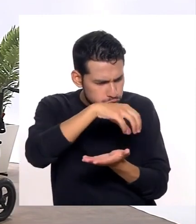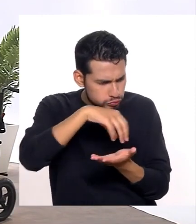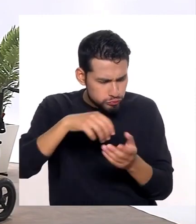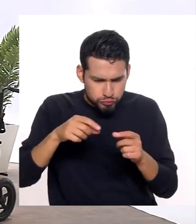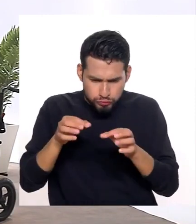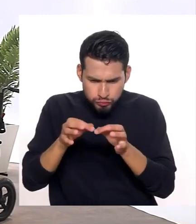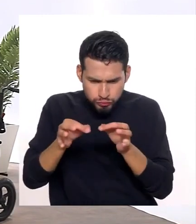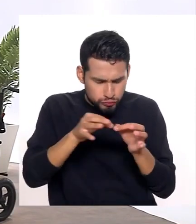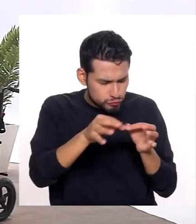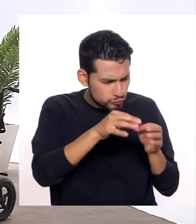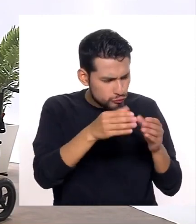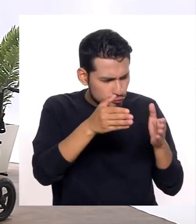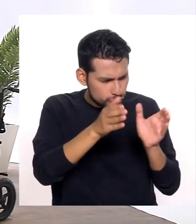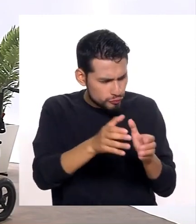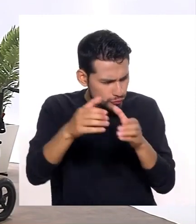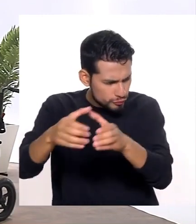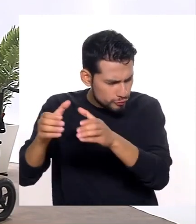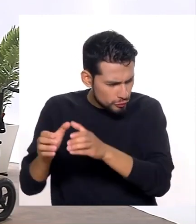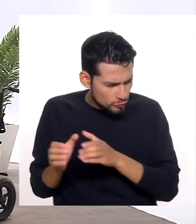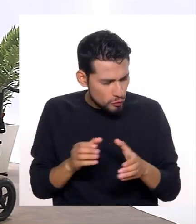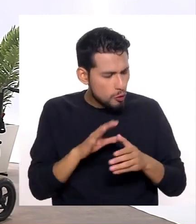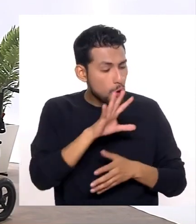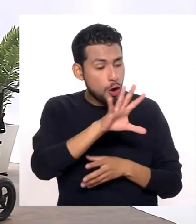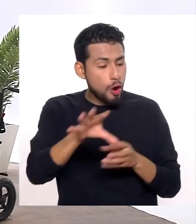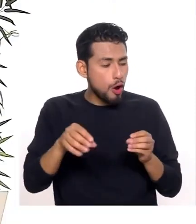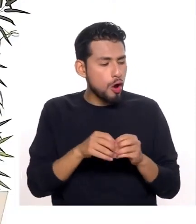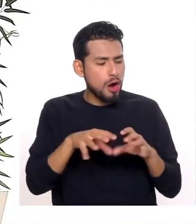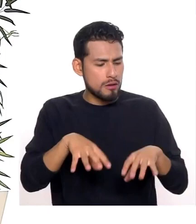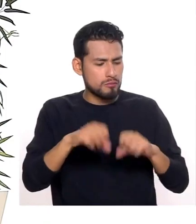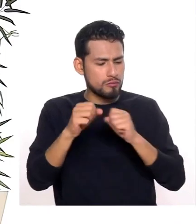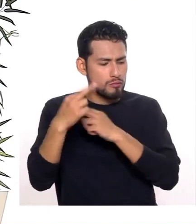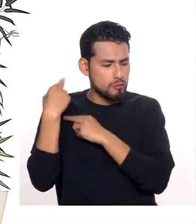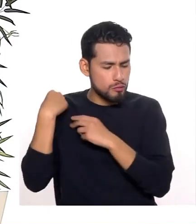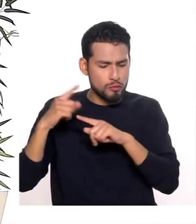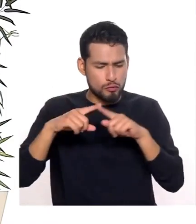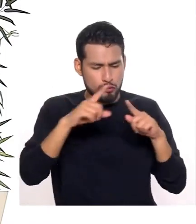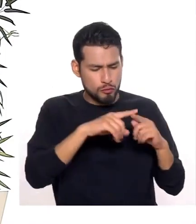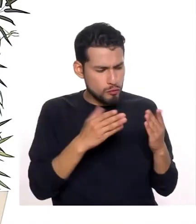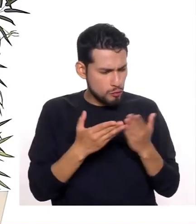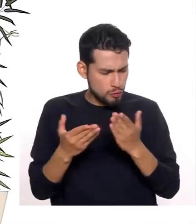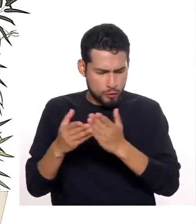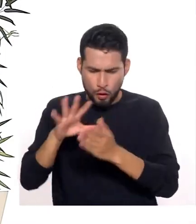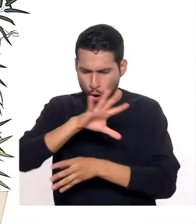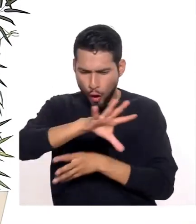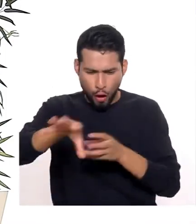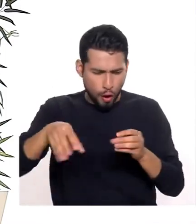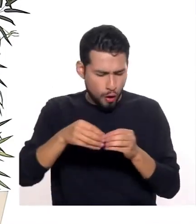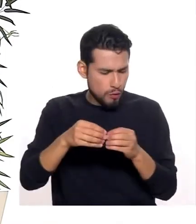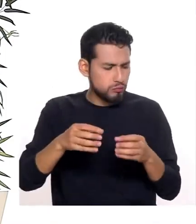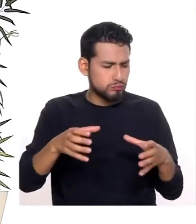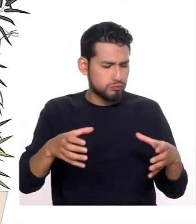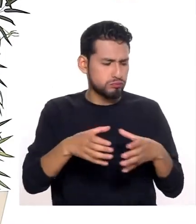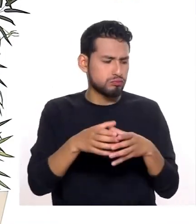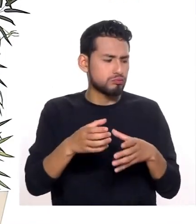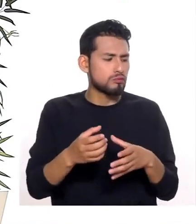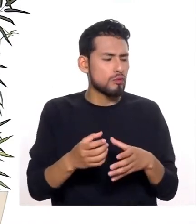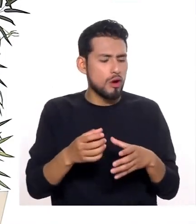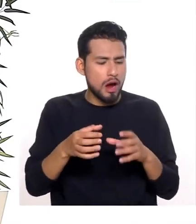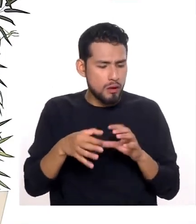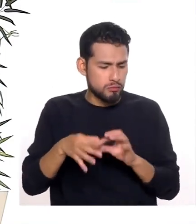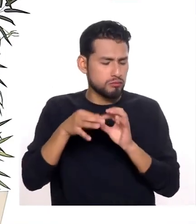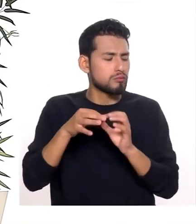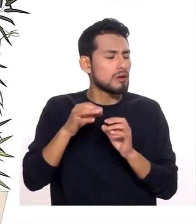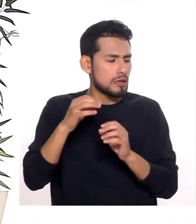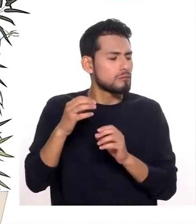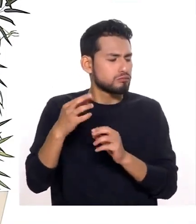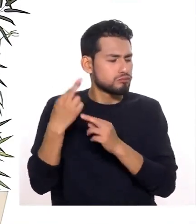intersectorial, es decir, que tiene que haber todo un compromiso de todas las instituciones, porque no es solamente